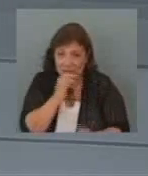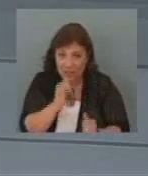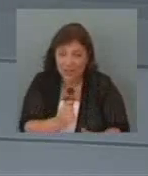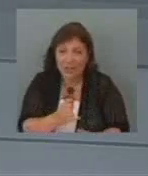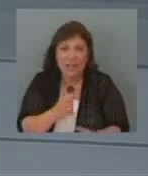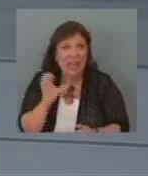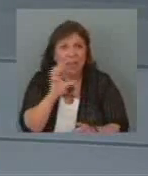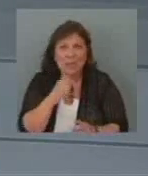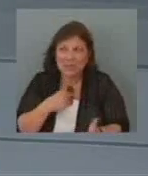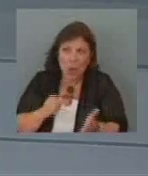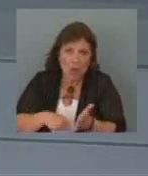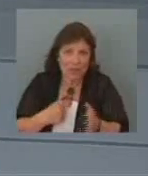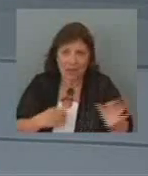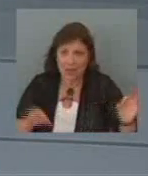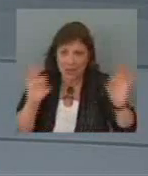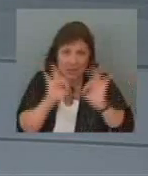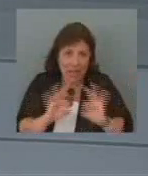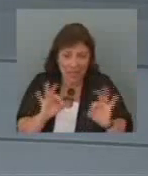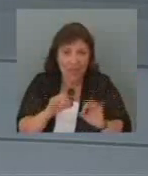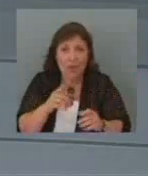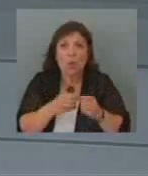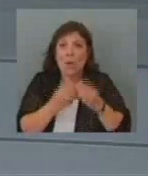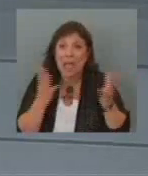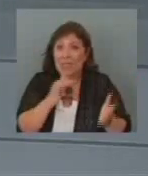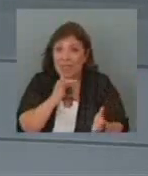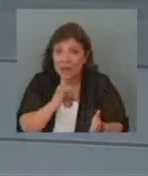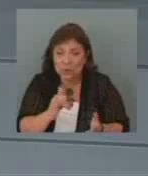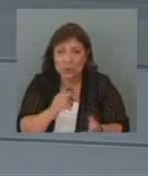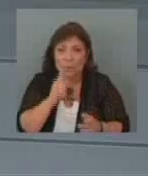tipo de empresa contratada para el municipio y que cualquier denuncia